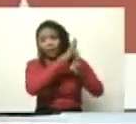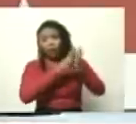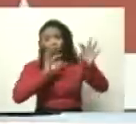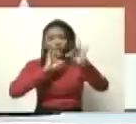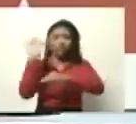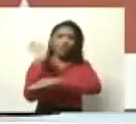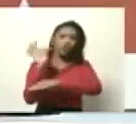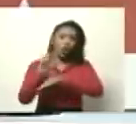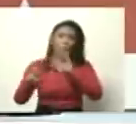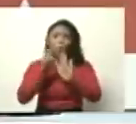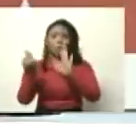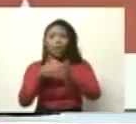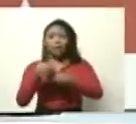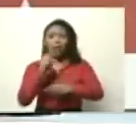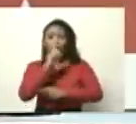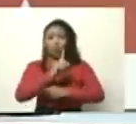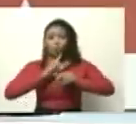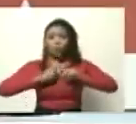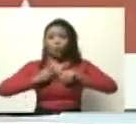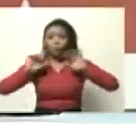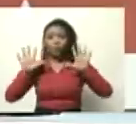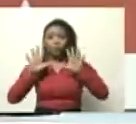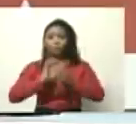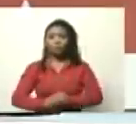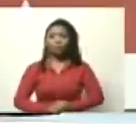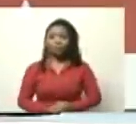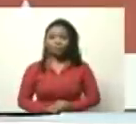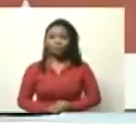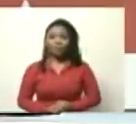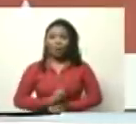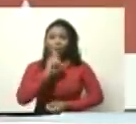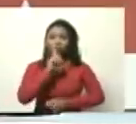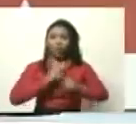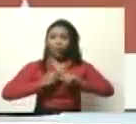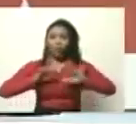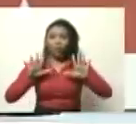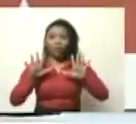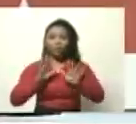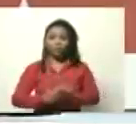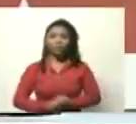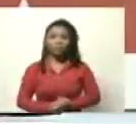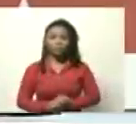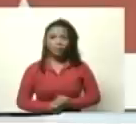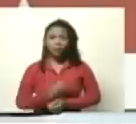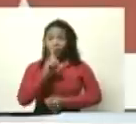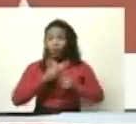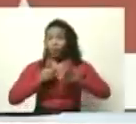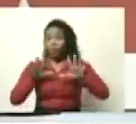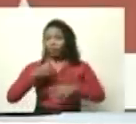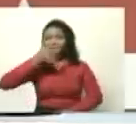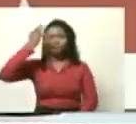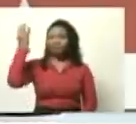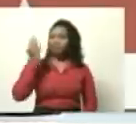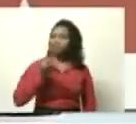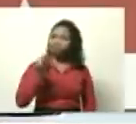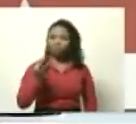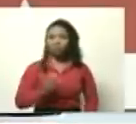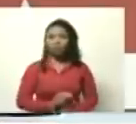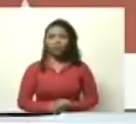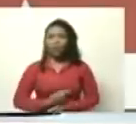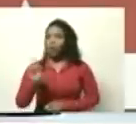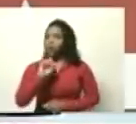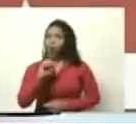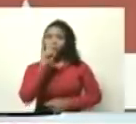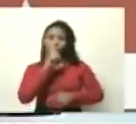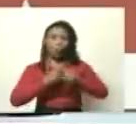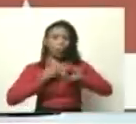para consolidar el 1 por 10 un 1x10 de verdad, no